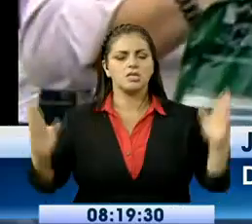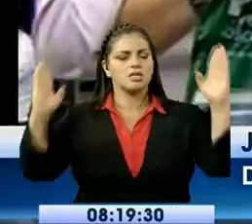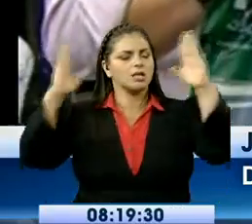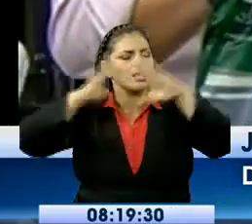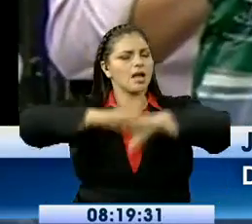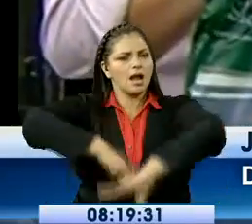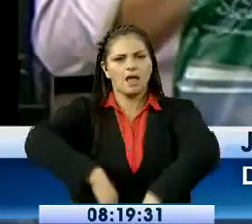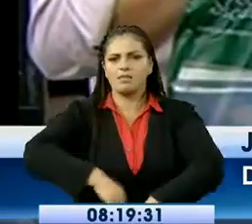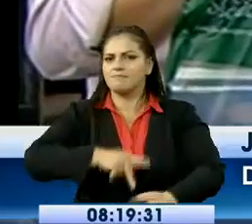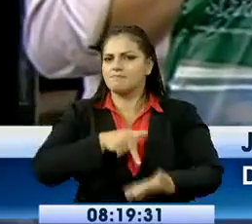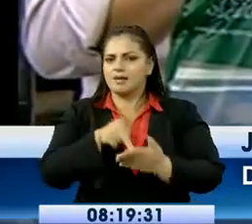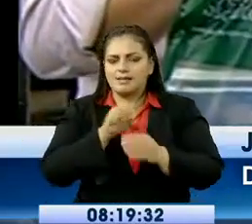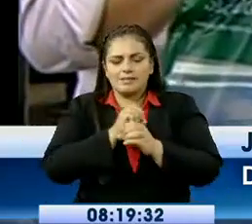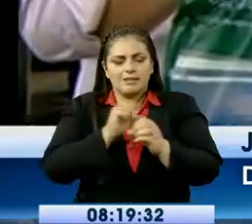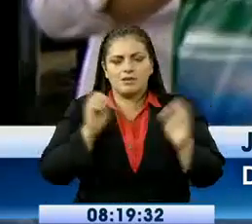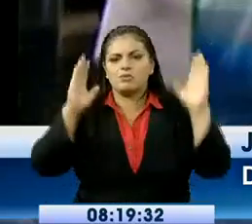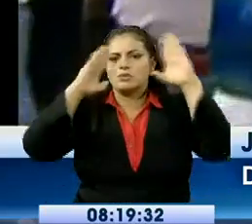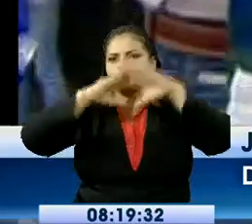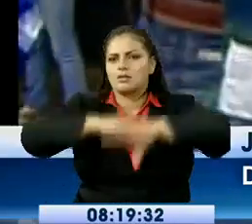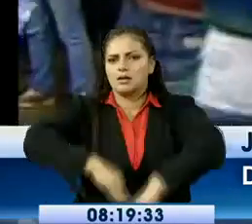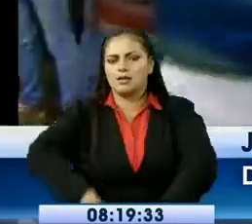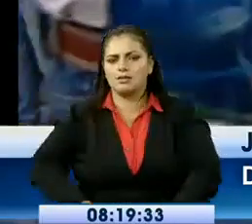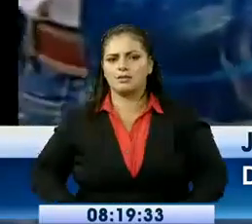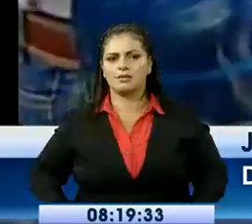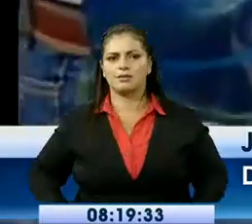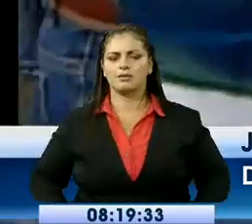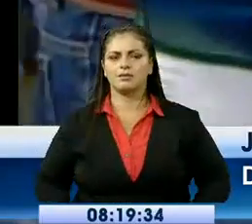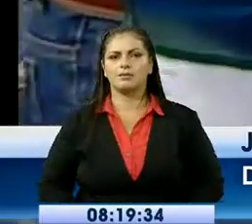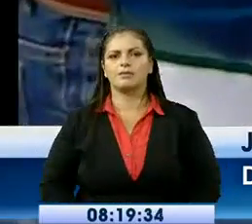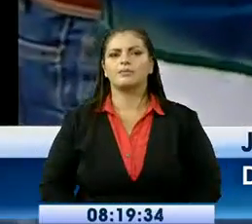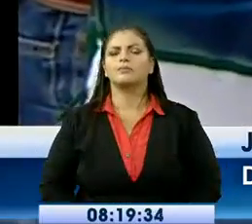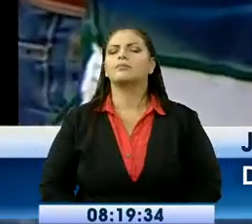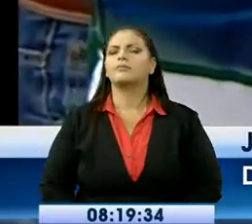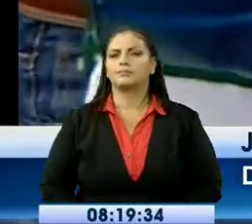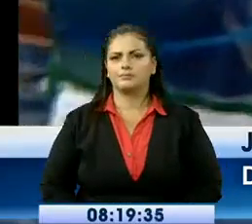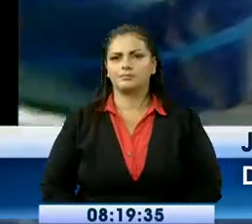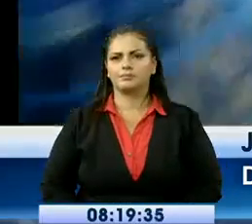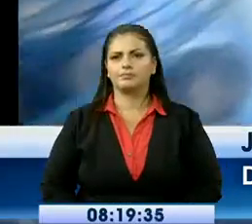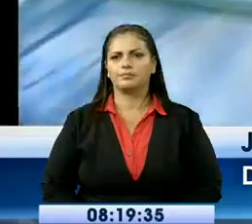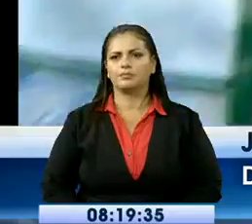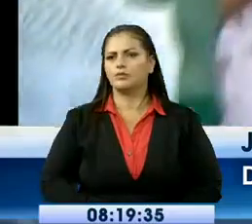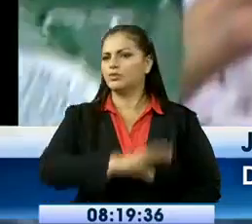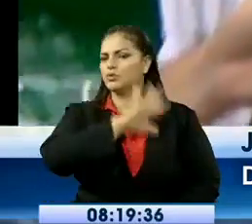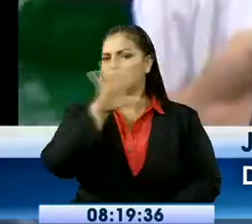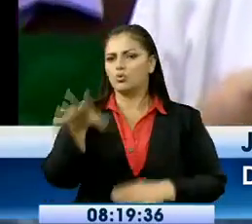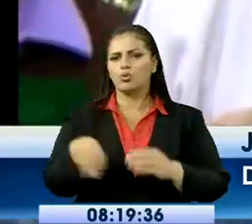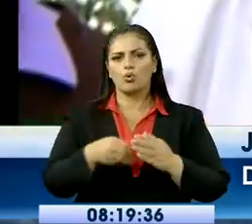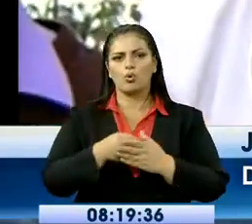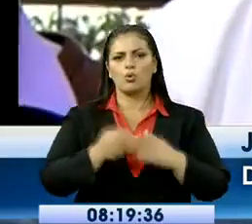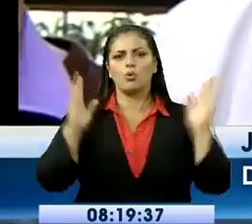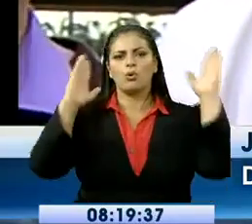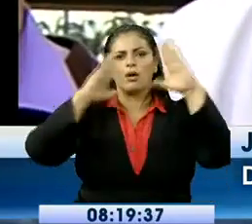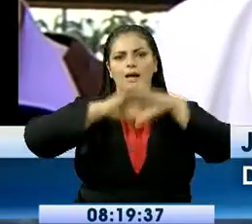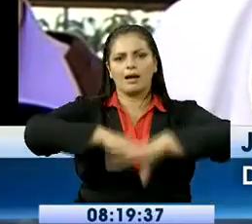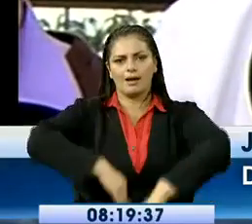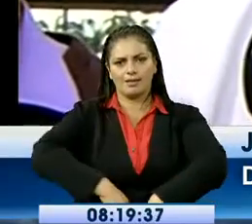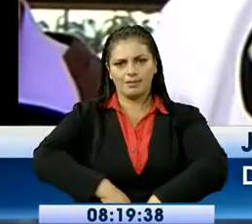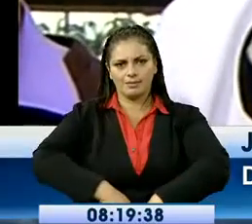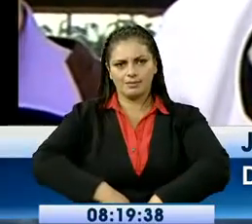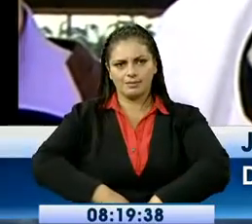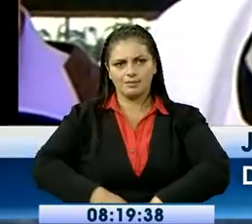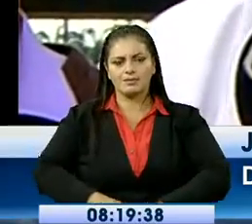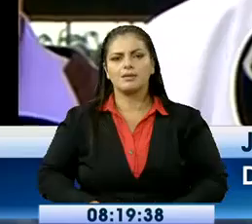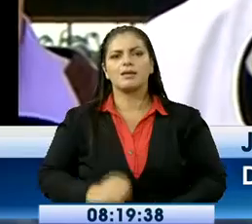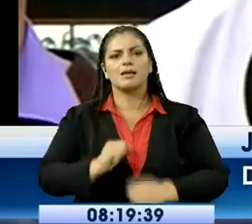Totalmente gratuito. El proceso de la campaña de fumigación y la entrega de toldos es totalmente gratuito, que es la campaña social que cada año